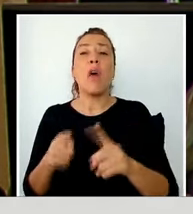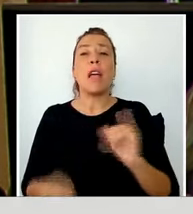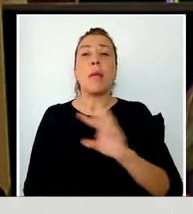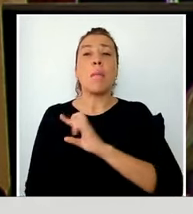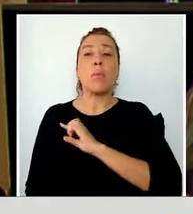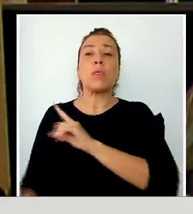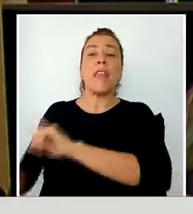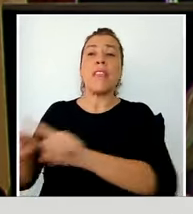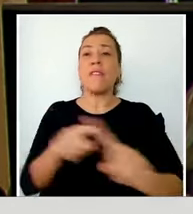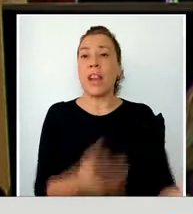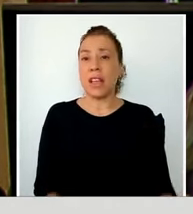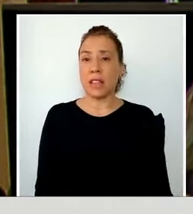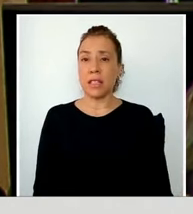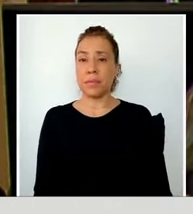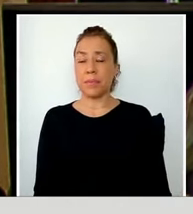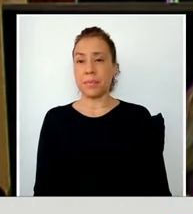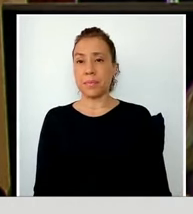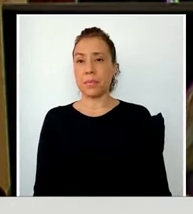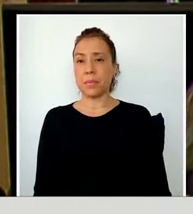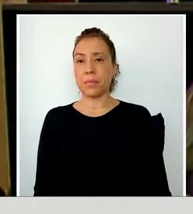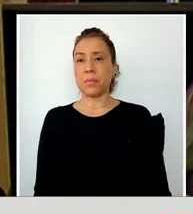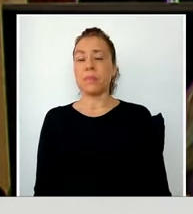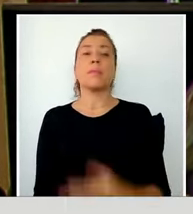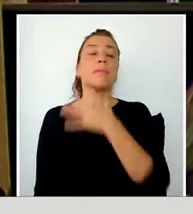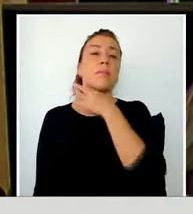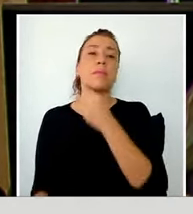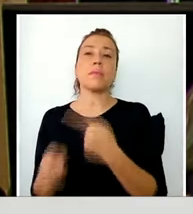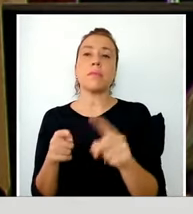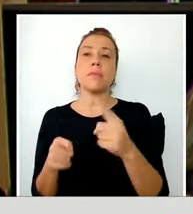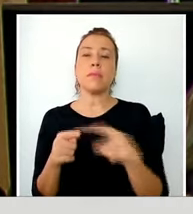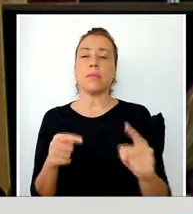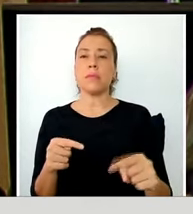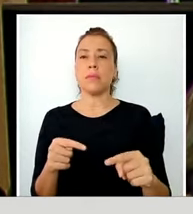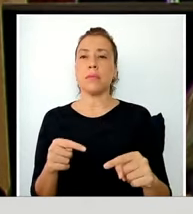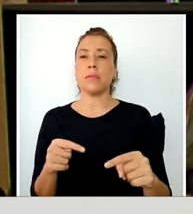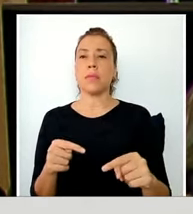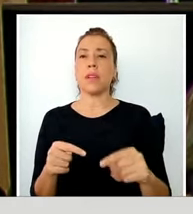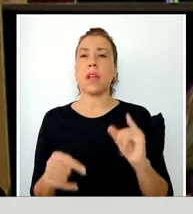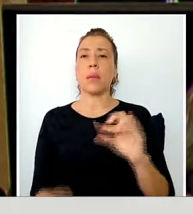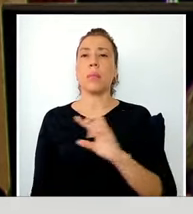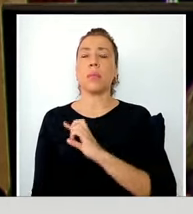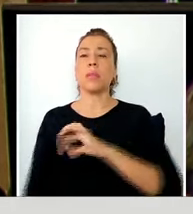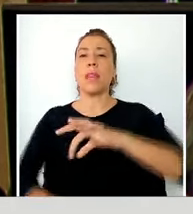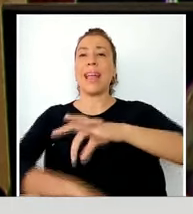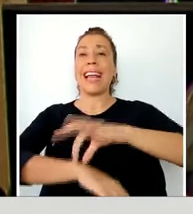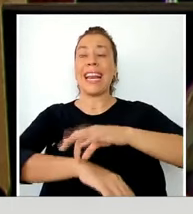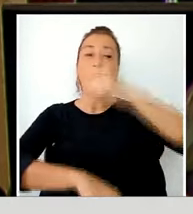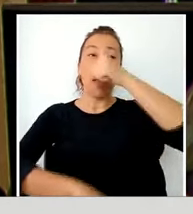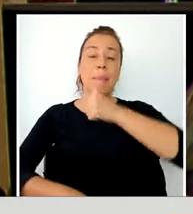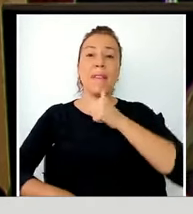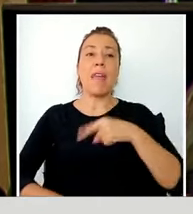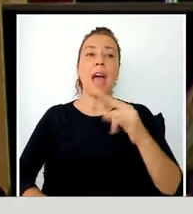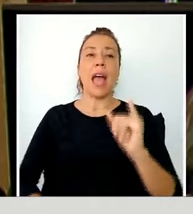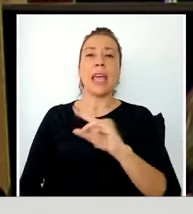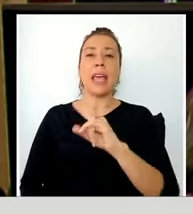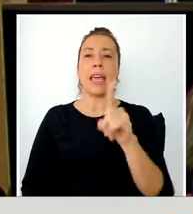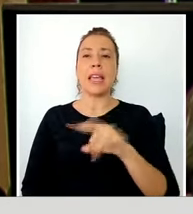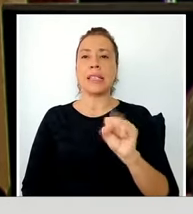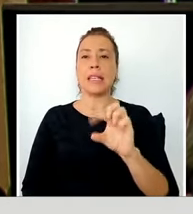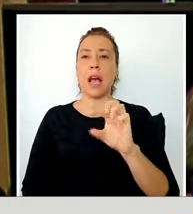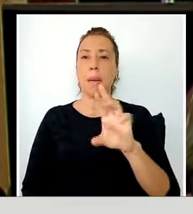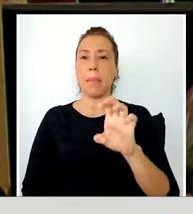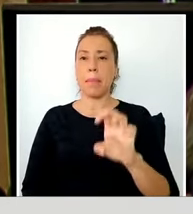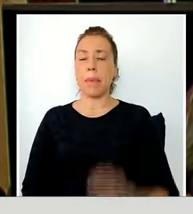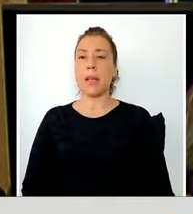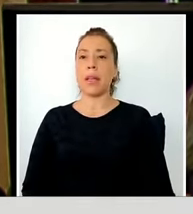tanto las deudas que se imputan desde la clínicas a las isapress que también son sujetas a